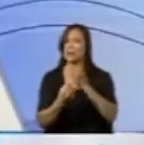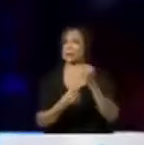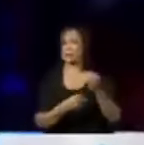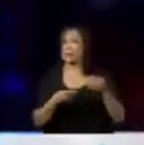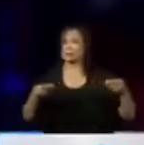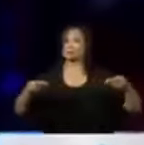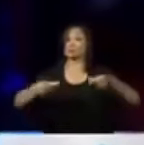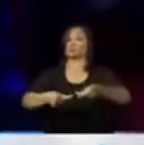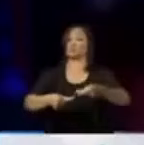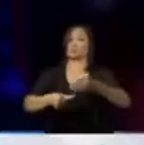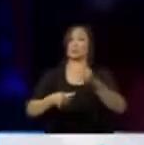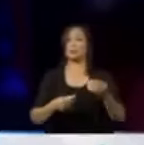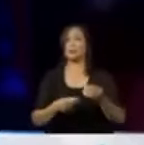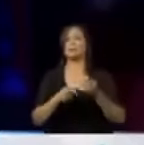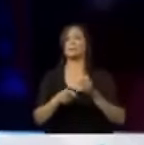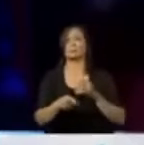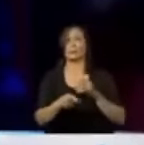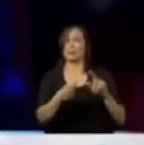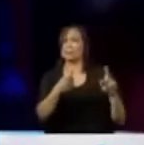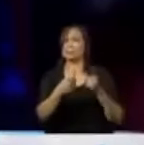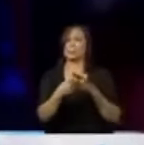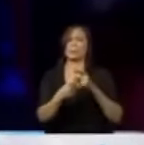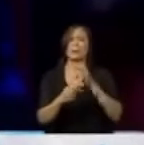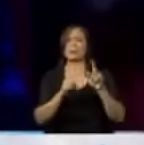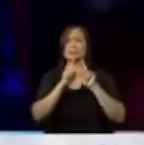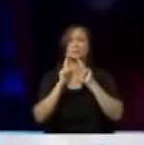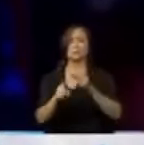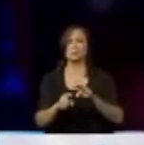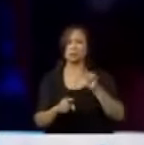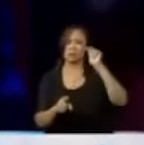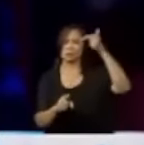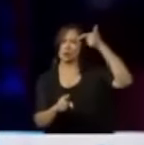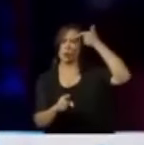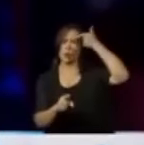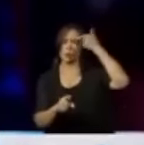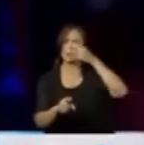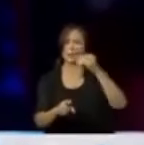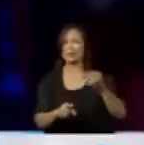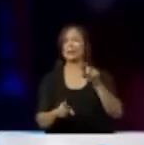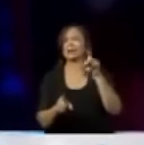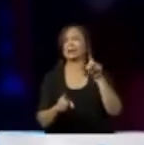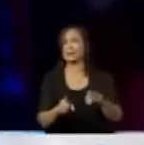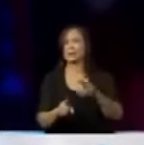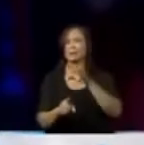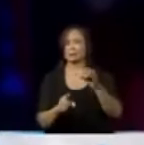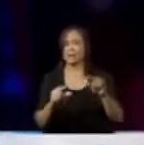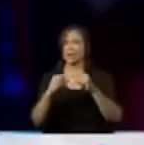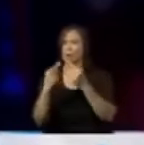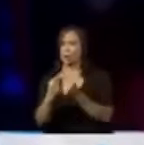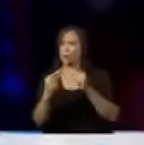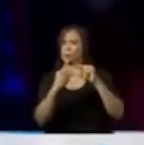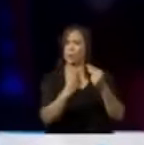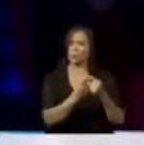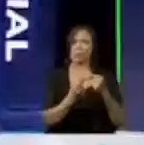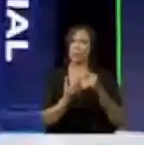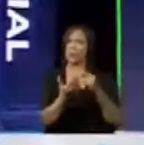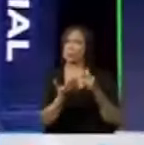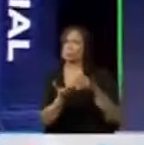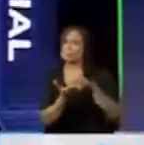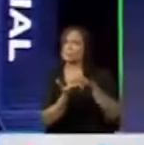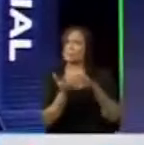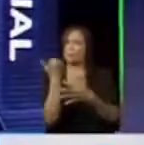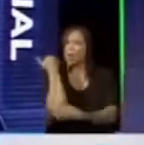o subsidios han sido la primera respuesta de los gobiernos a las necesidades de los grupos